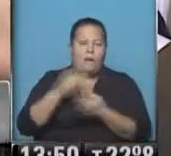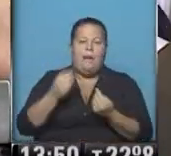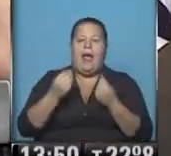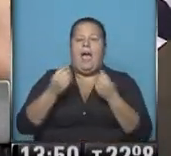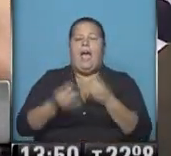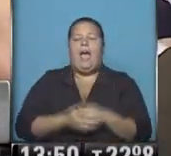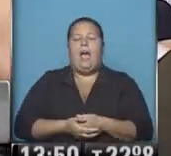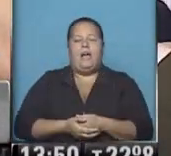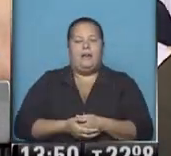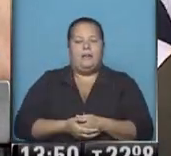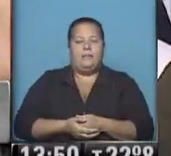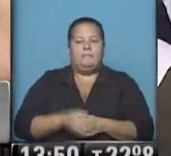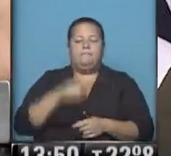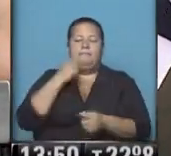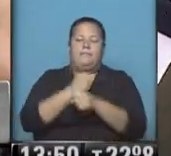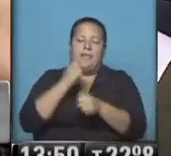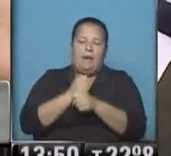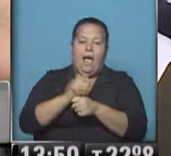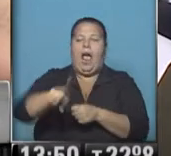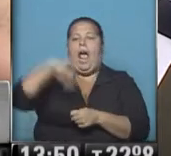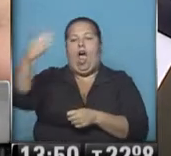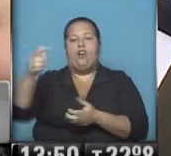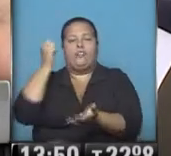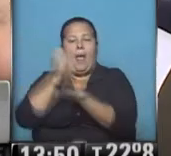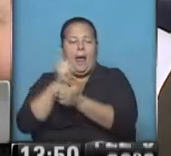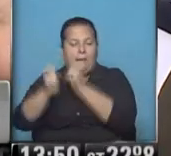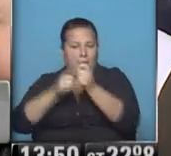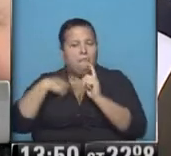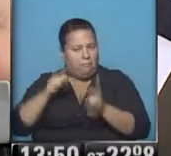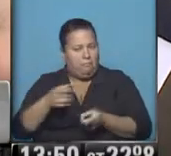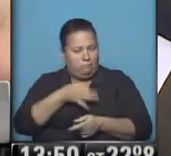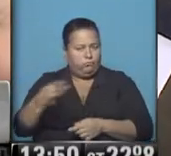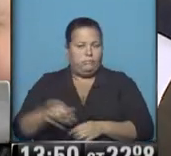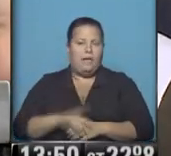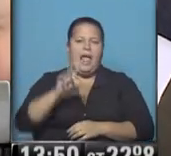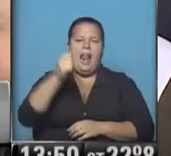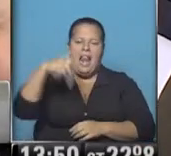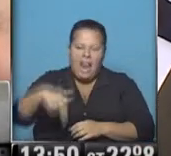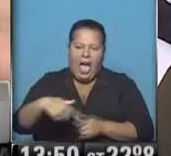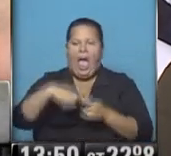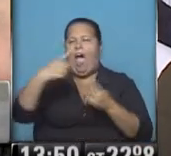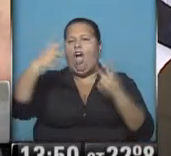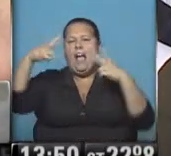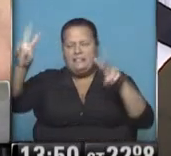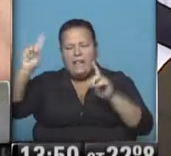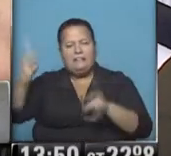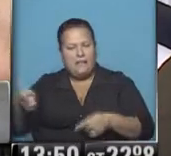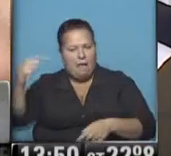atención para realizar trabajos a terceros, y efectivamente lo hacemos. LAN y otras empresas extranjeras